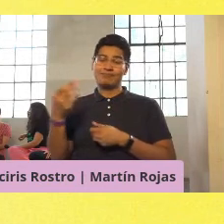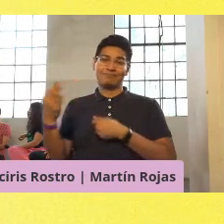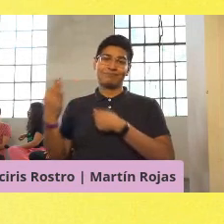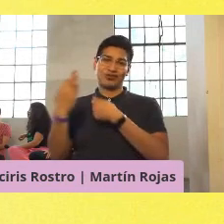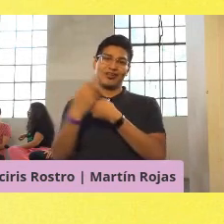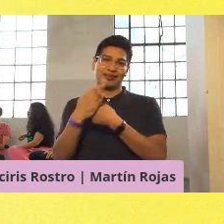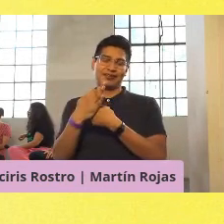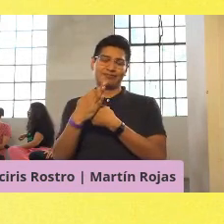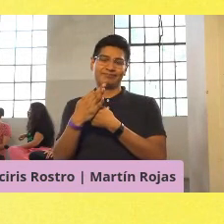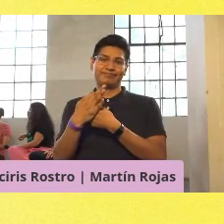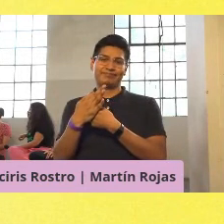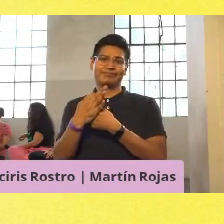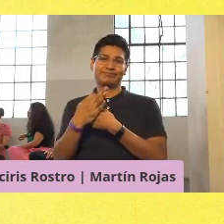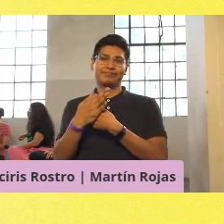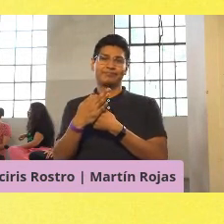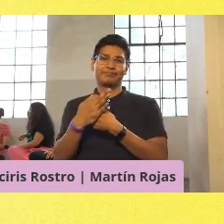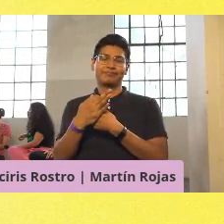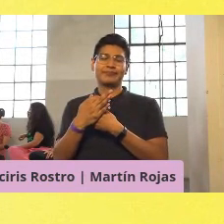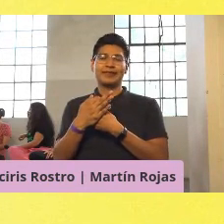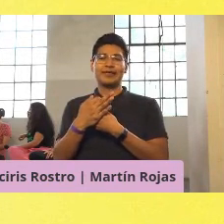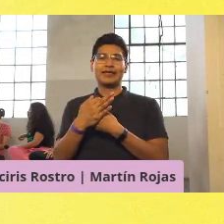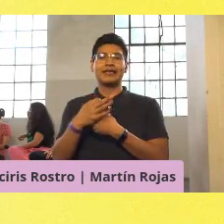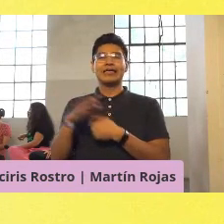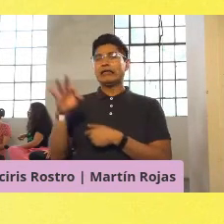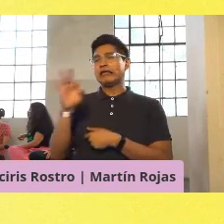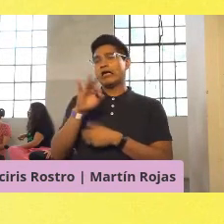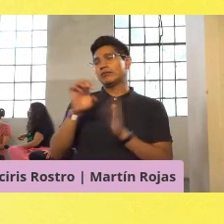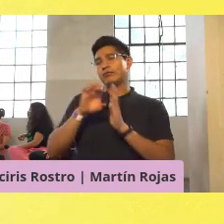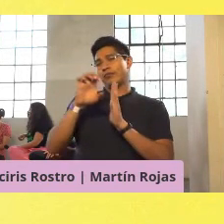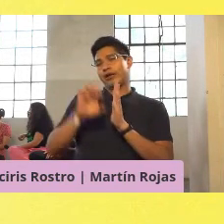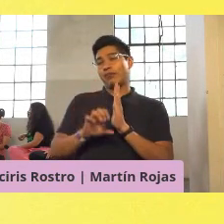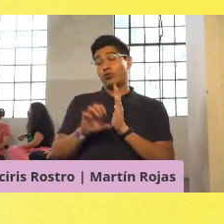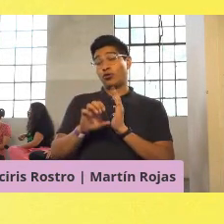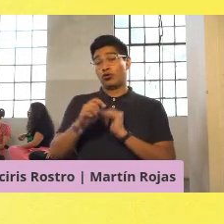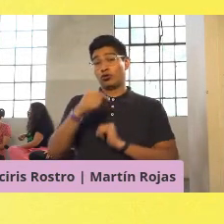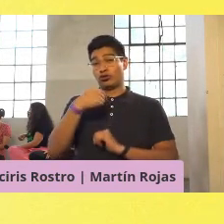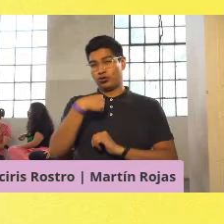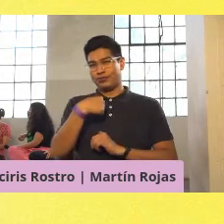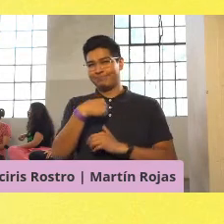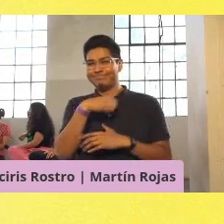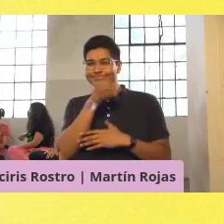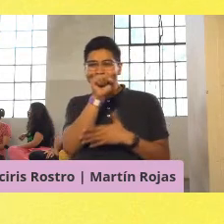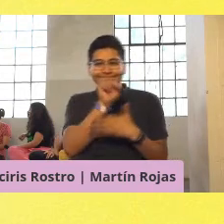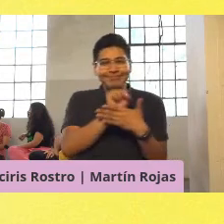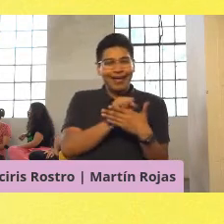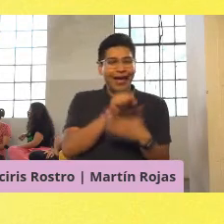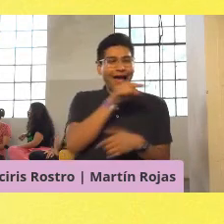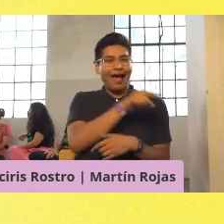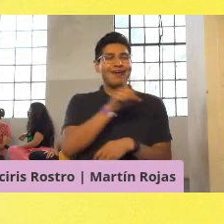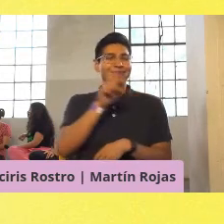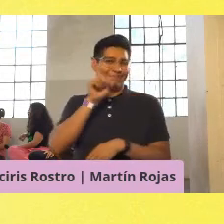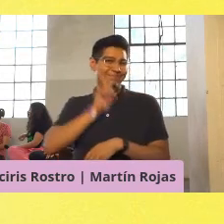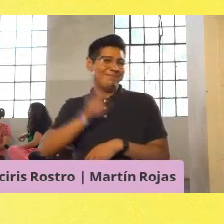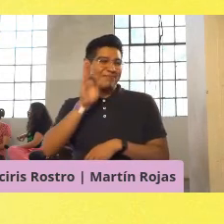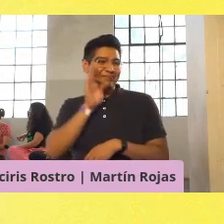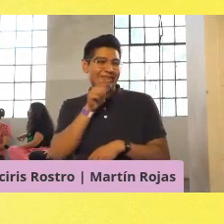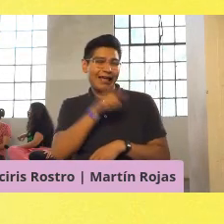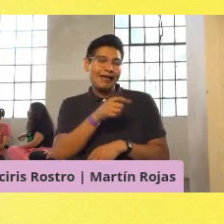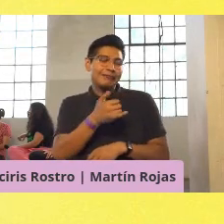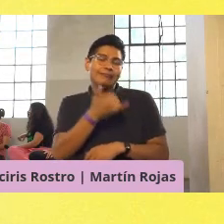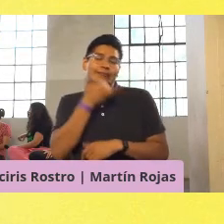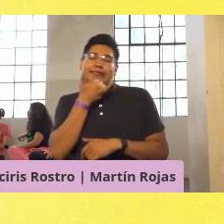esta necesidad, o sea, mejor dicho, que se pierda este pudor de andar escondiendo las costuras de ¡ay, las feministas, pasó esto! ¡Ah,